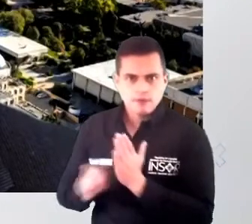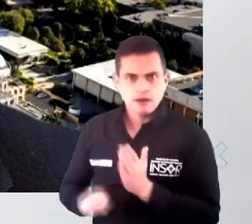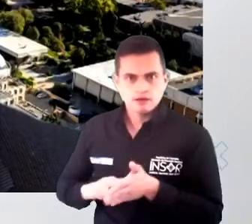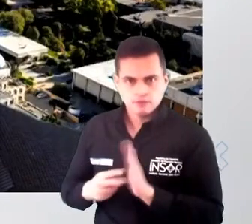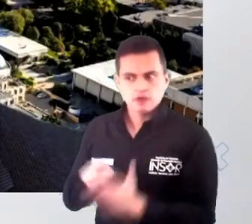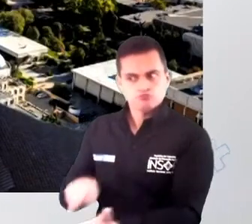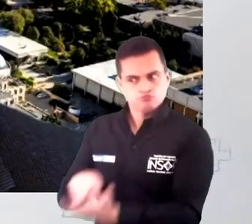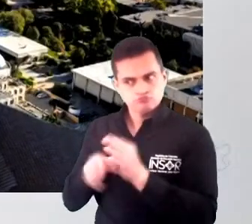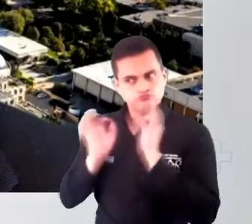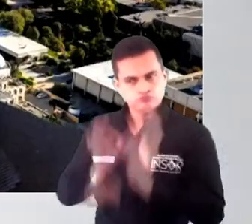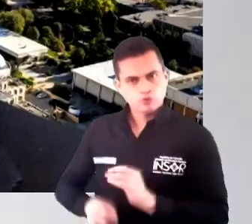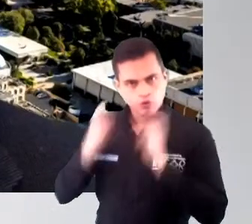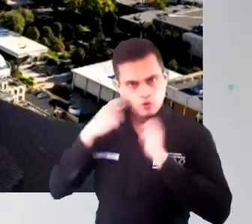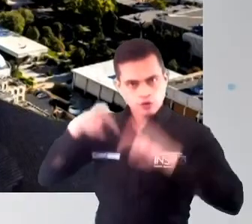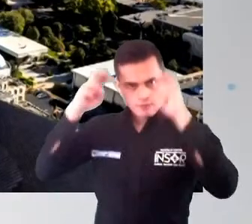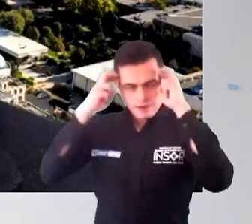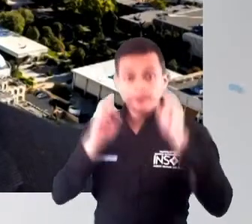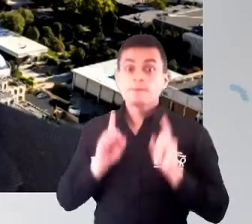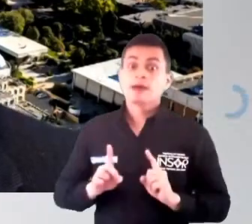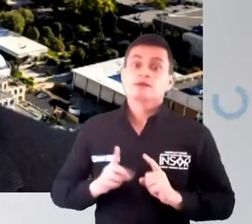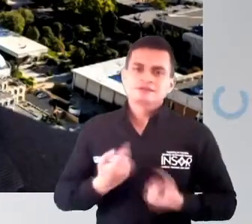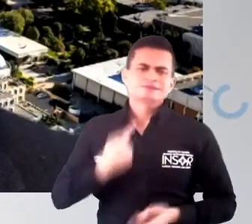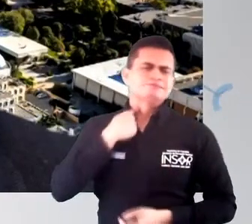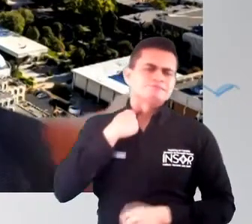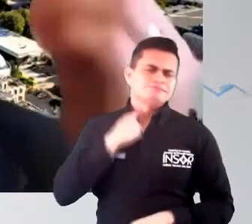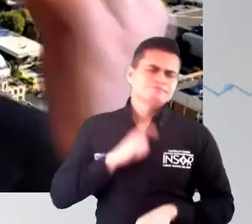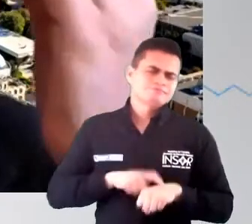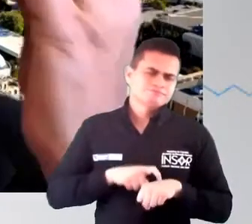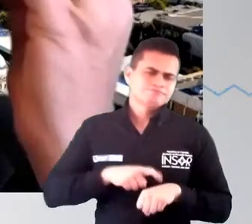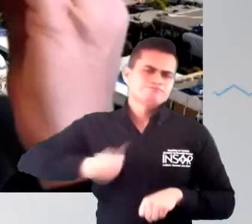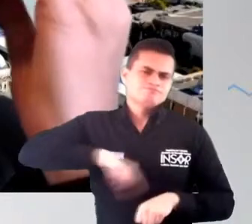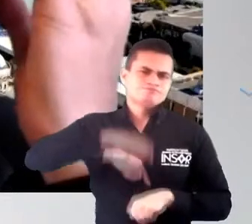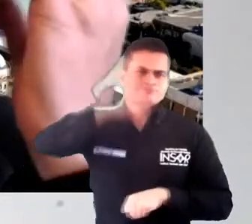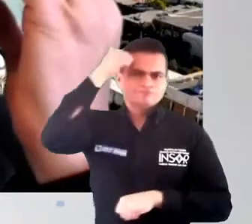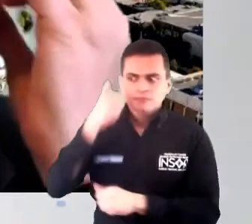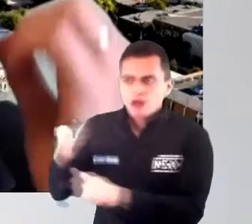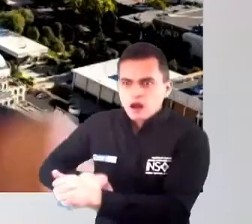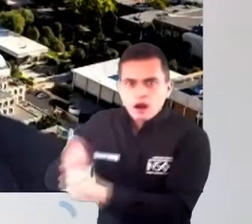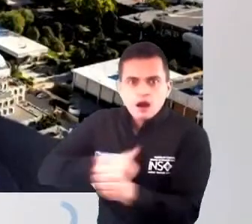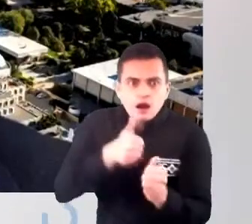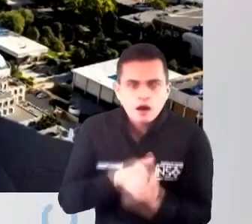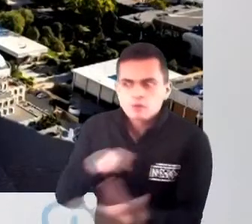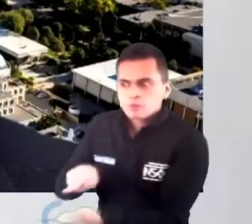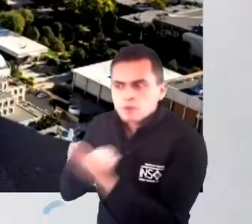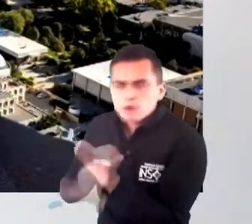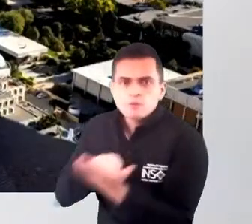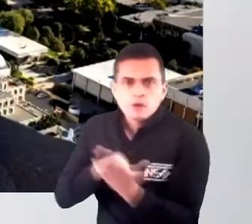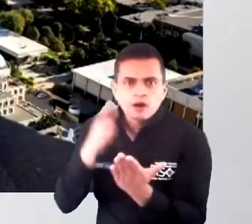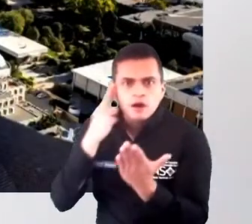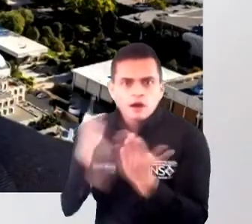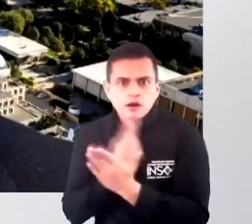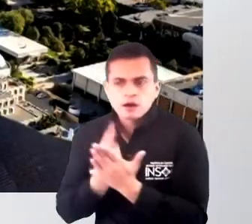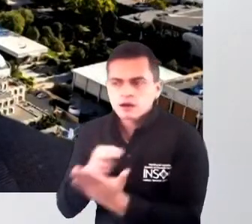esa limitación del tiempo que nosotros tenemos a veces. Una de las cosas que yo podría decir